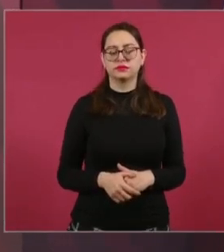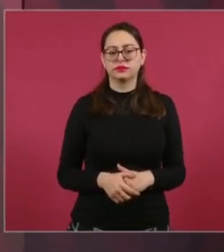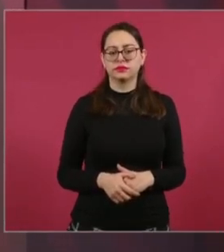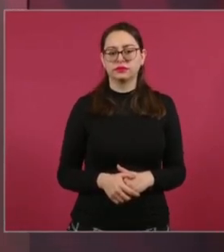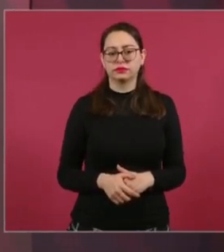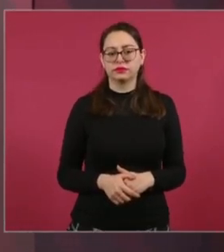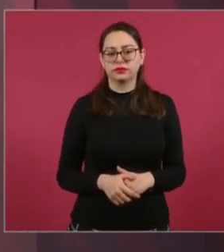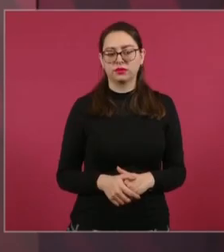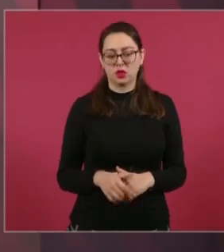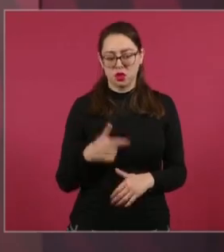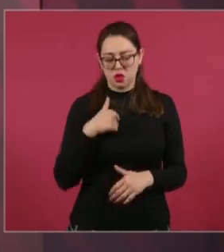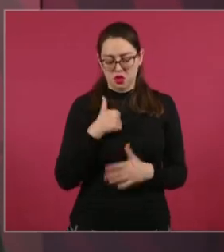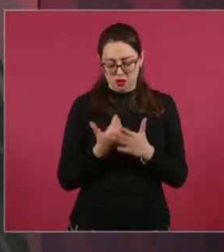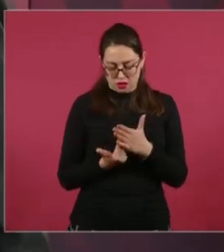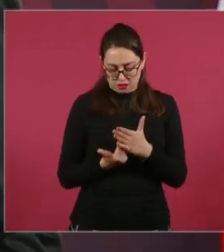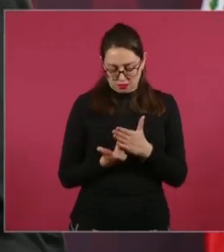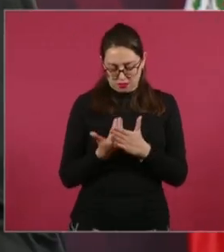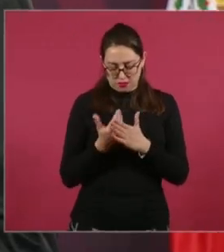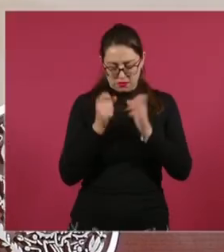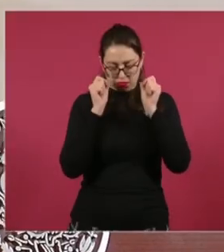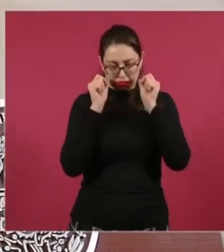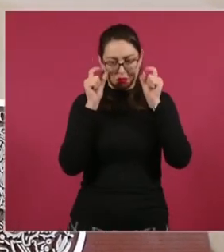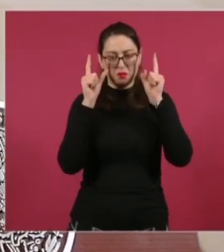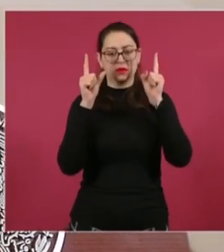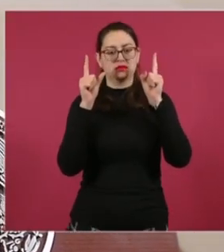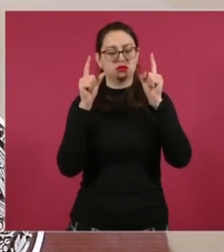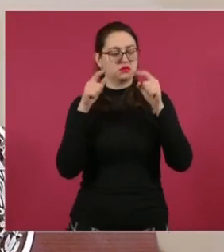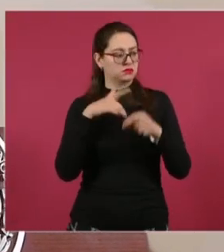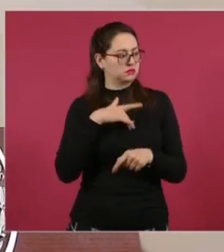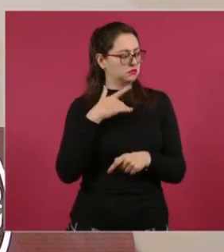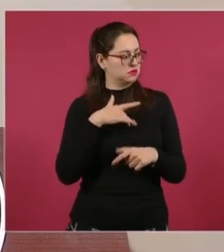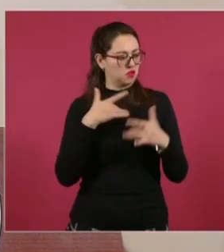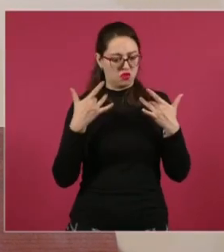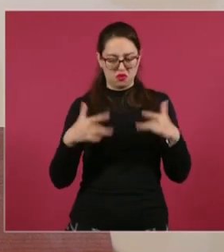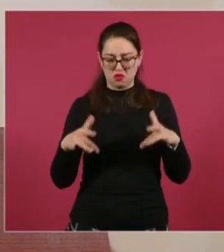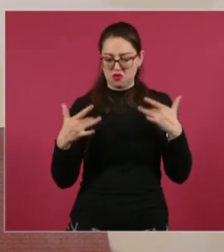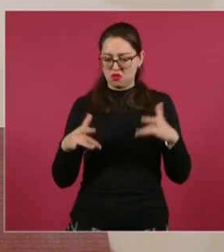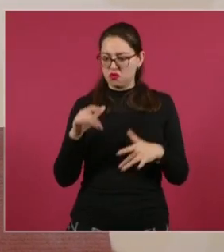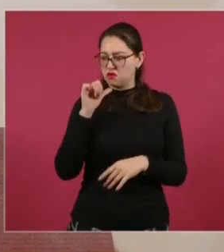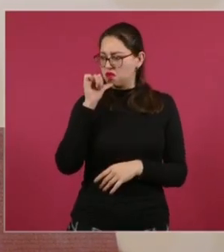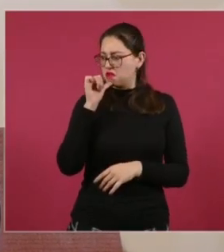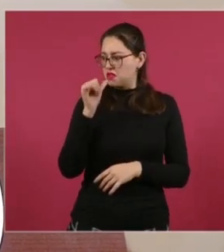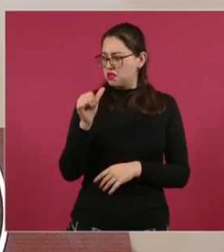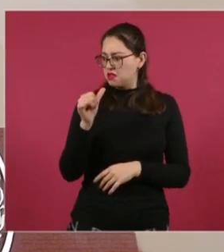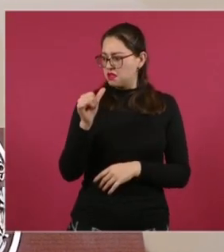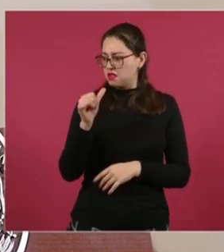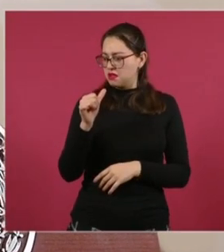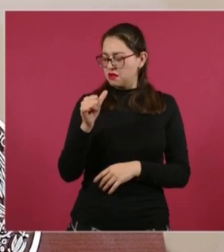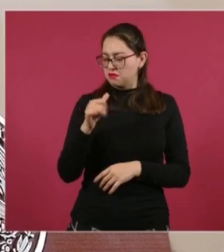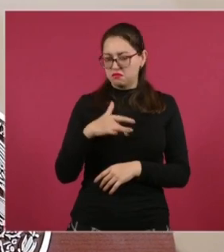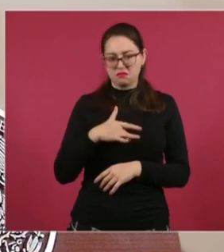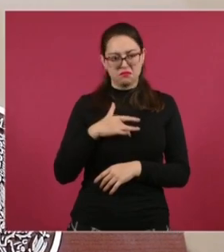estoy sin ningún dolor es que estoy vivo.